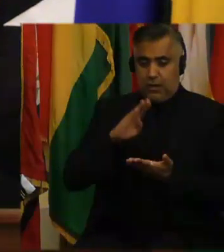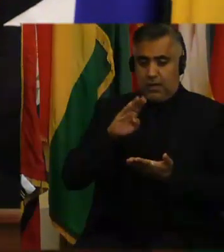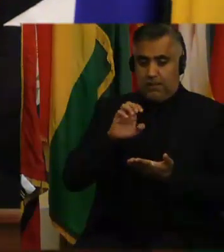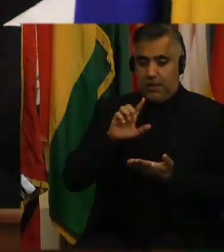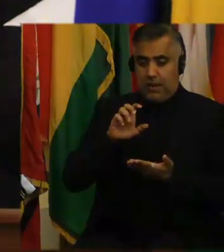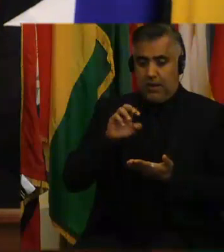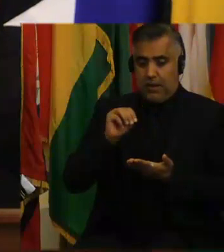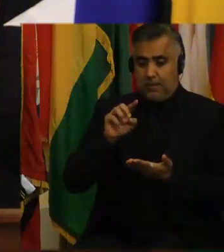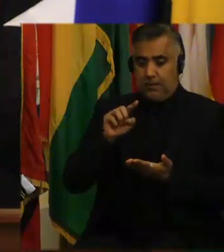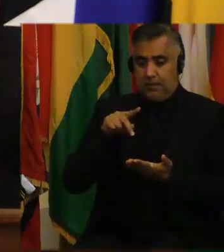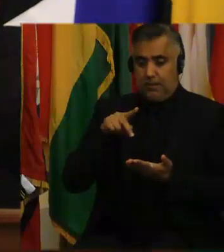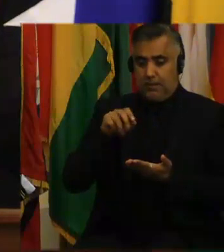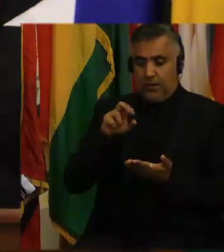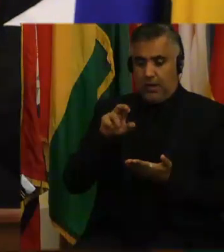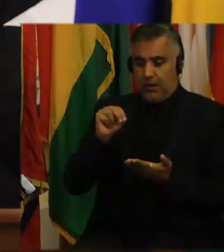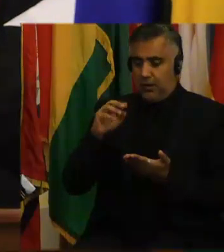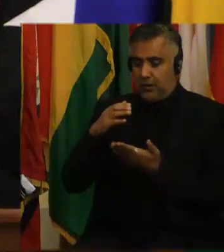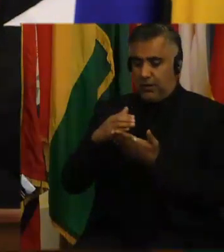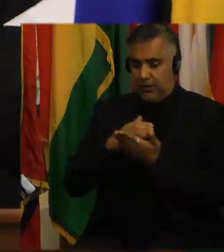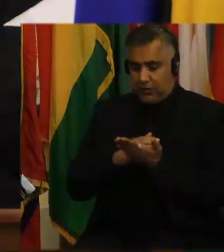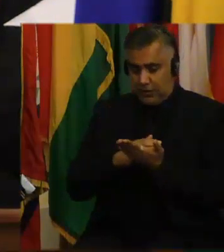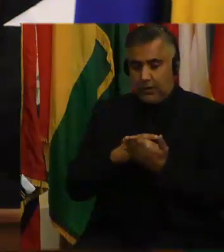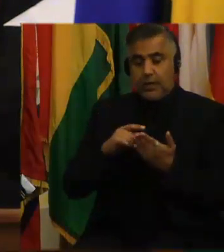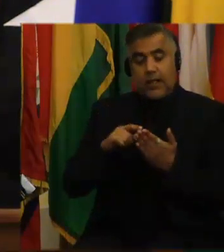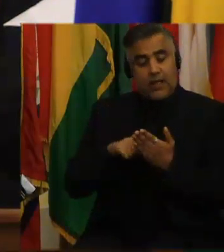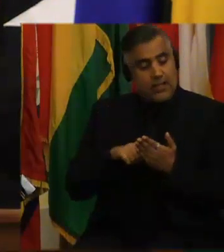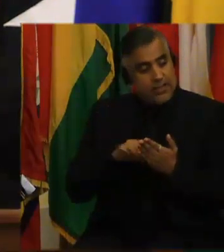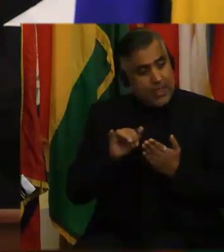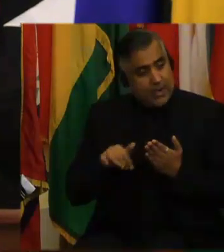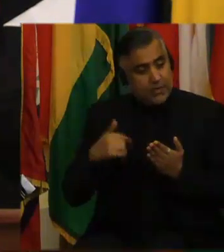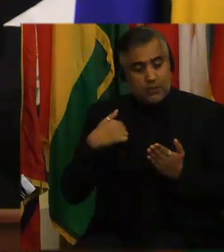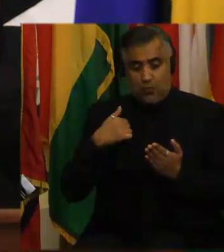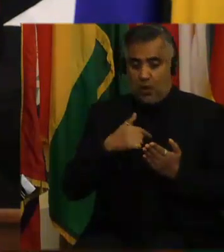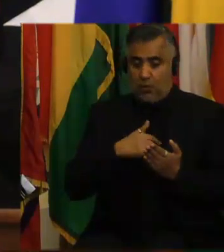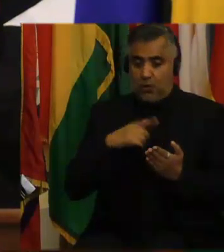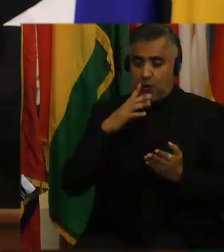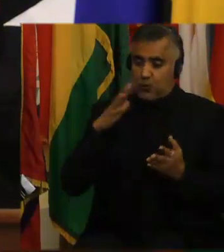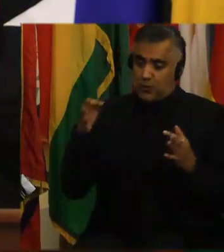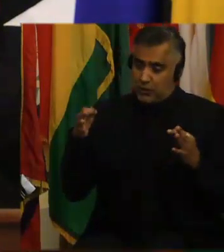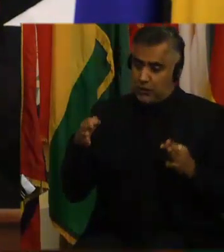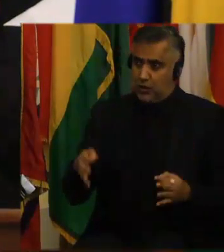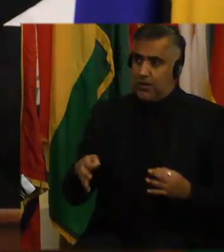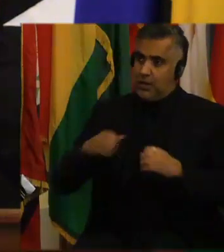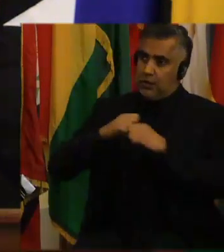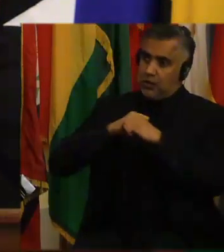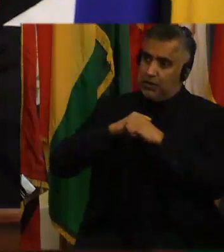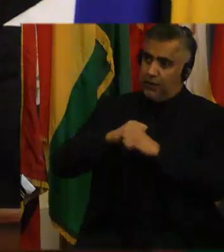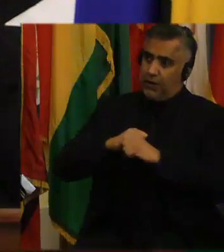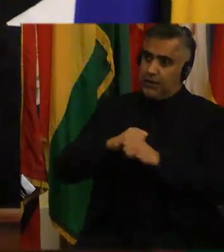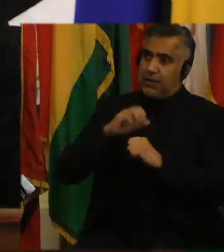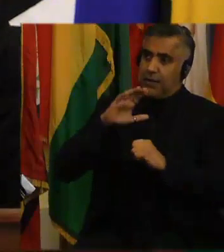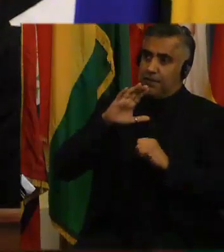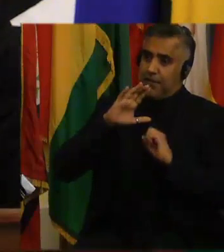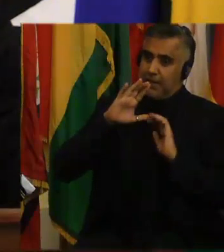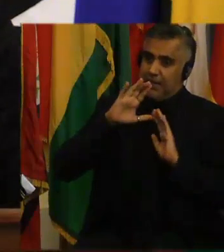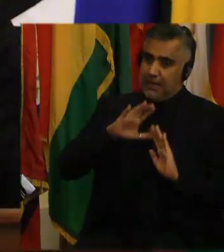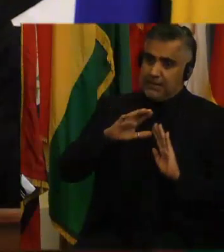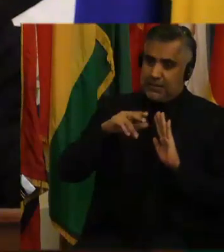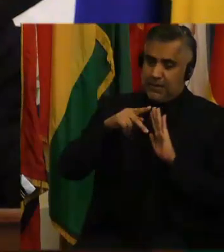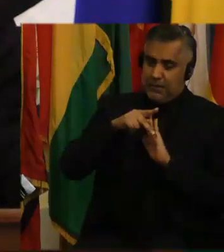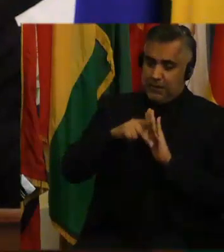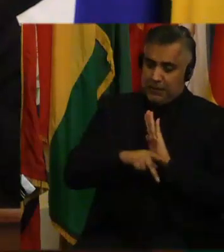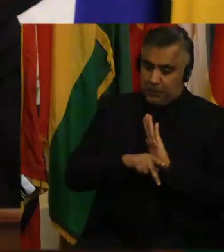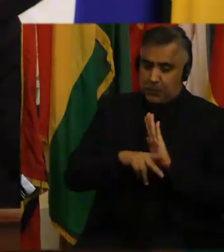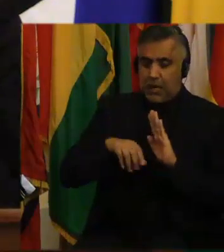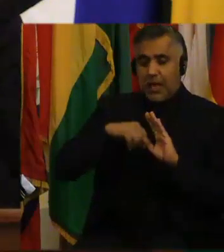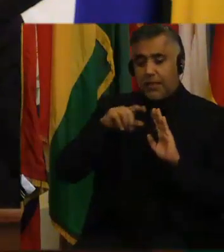ello hemos asumido con el mayor ahínco defender sus principios, en particular el derecho de todas las mujeres de vivir libre de